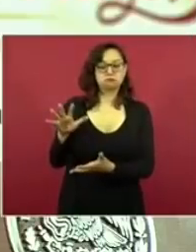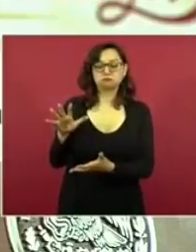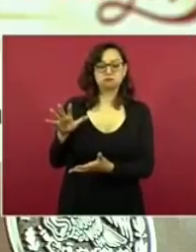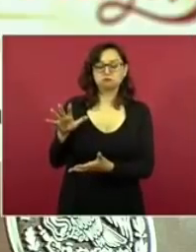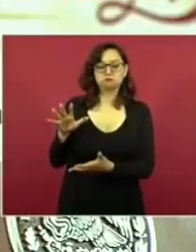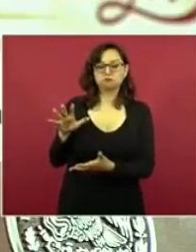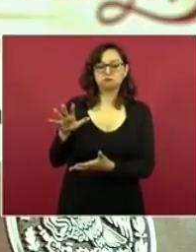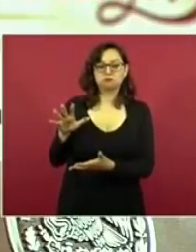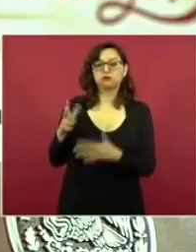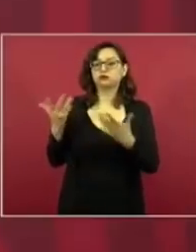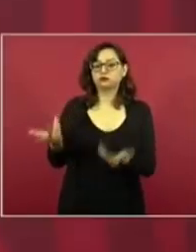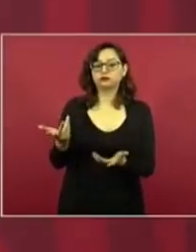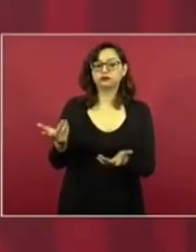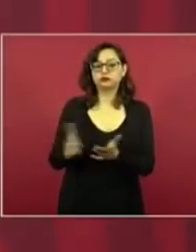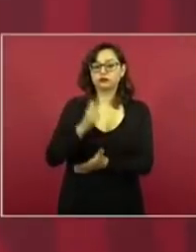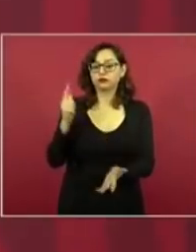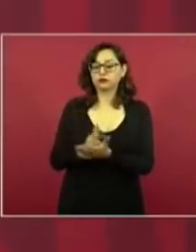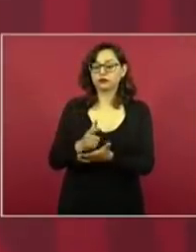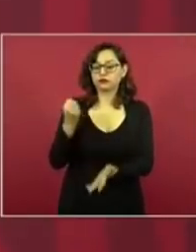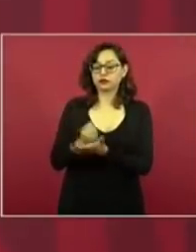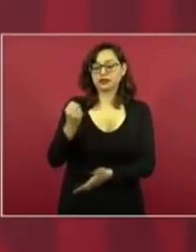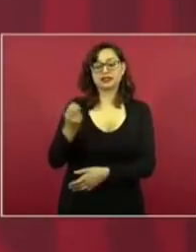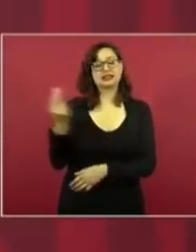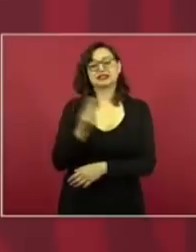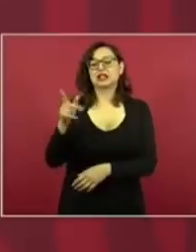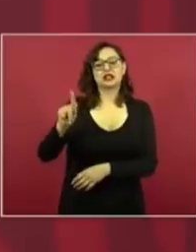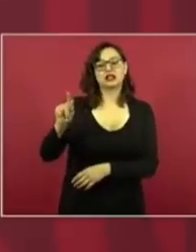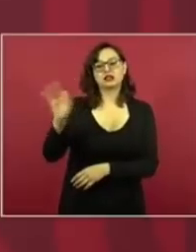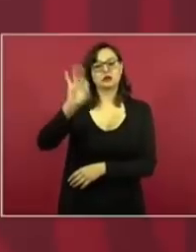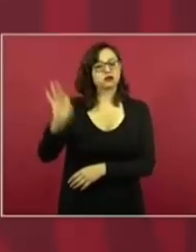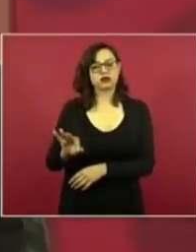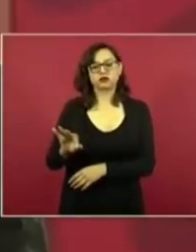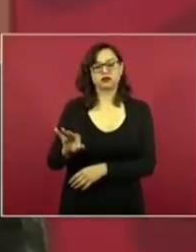se aprueba esta reforma, porque se necesitan dos terceras partes,